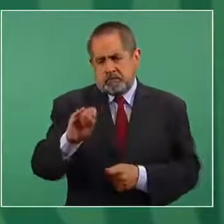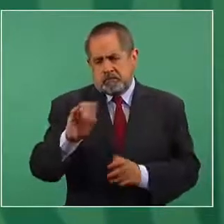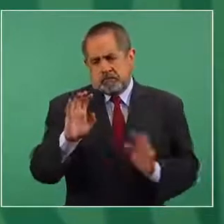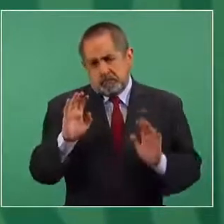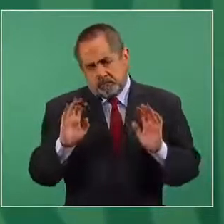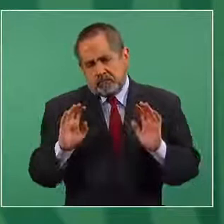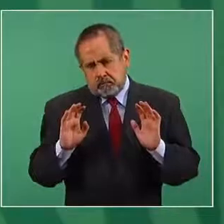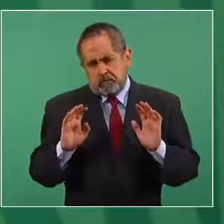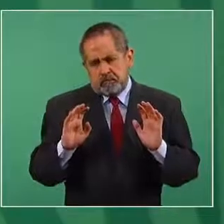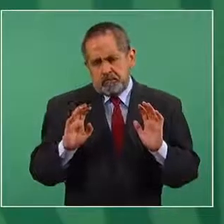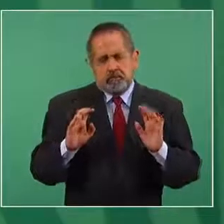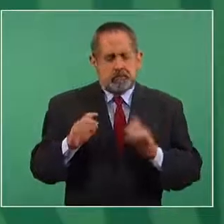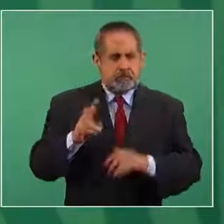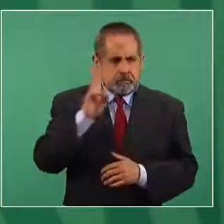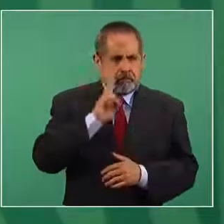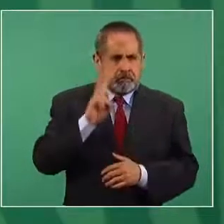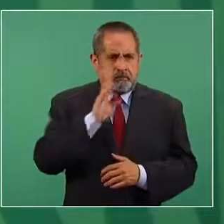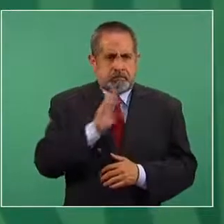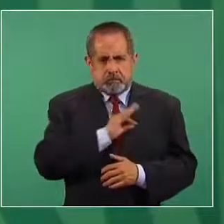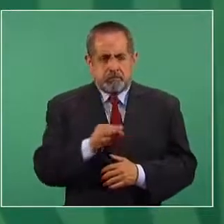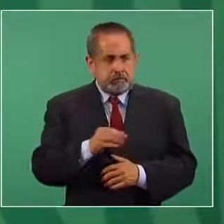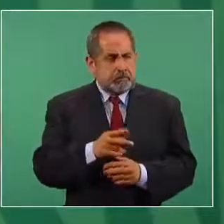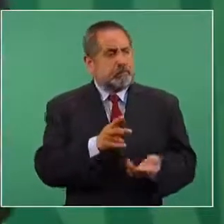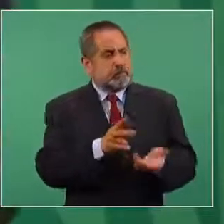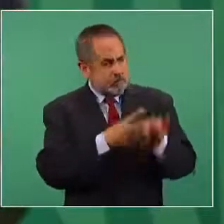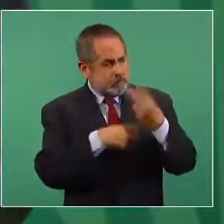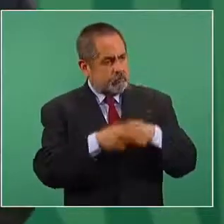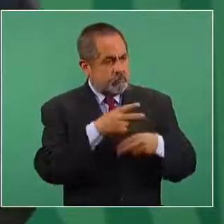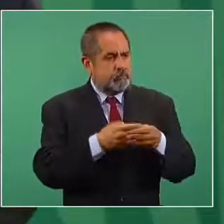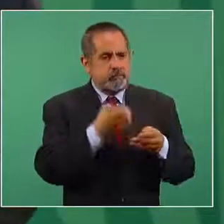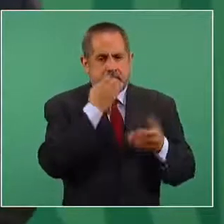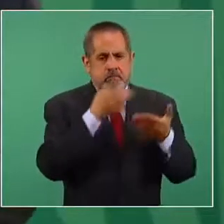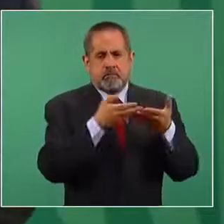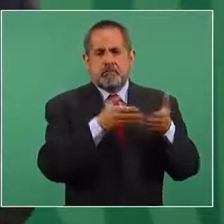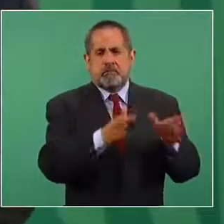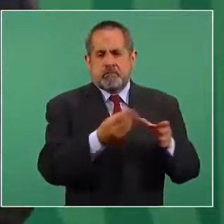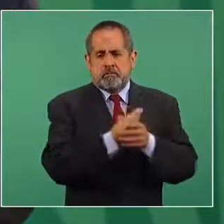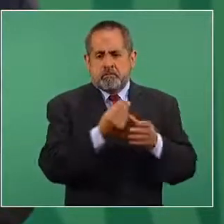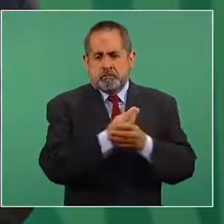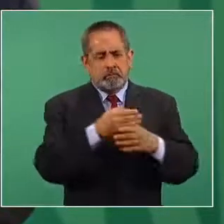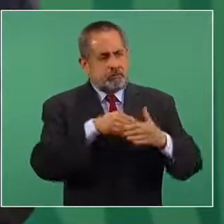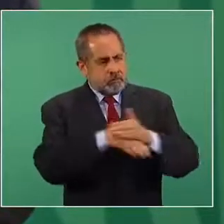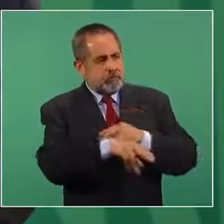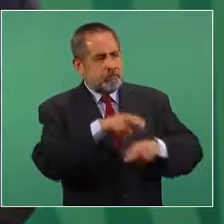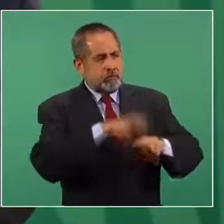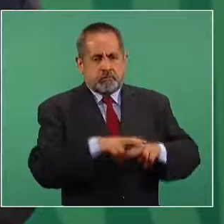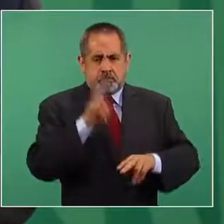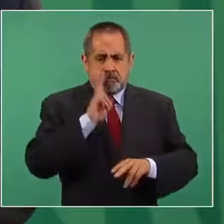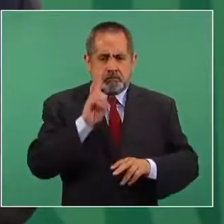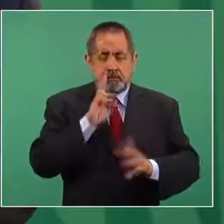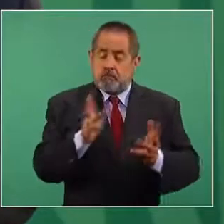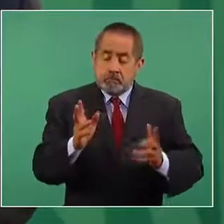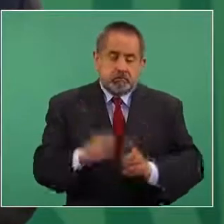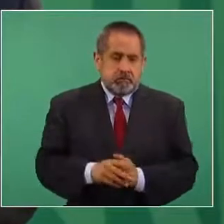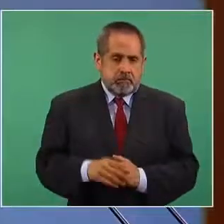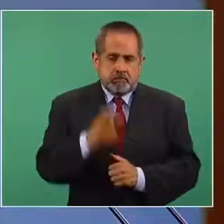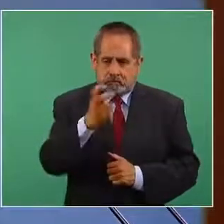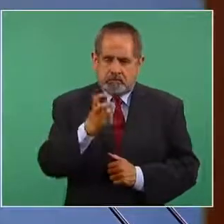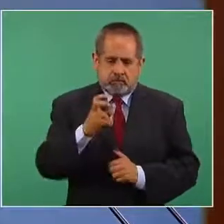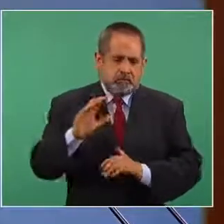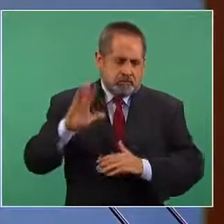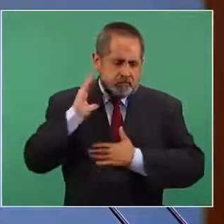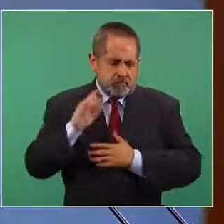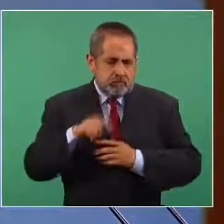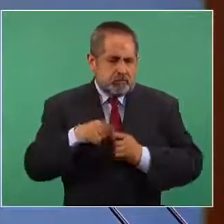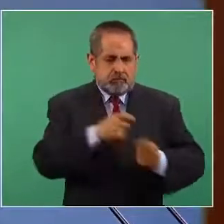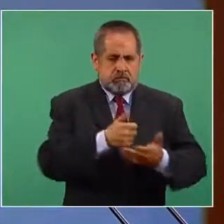para que se regresen en las clases presenciales. Eso es un